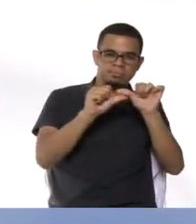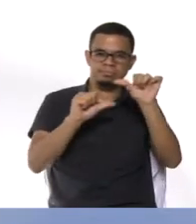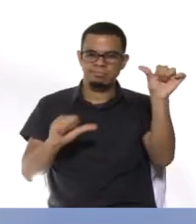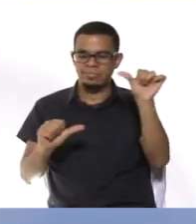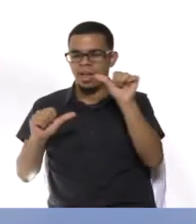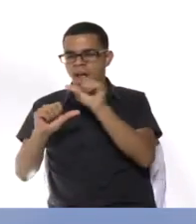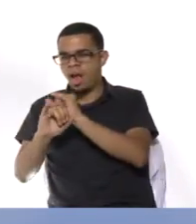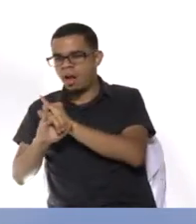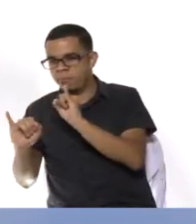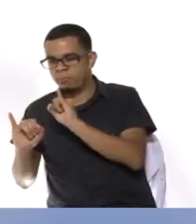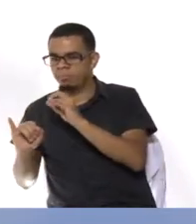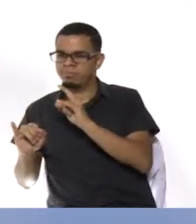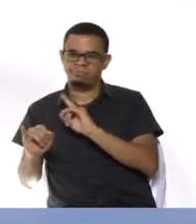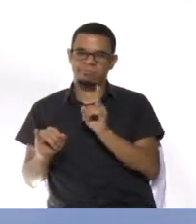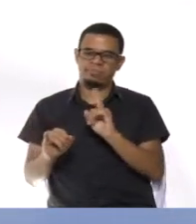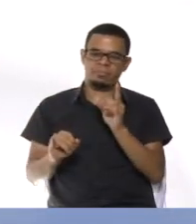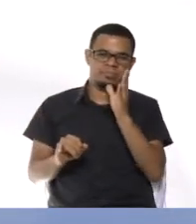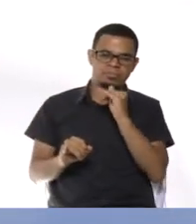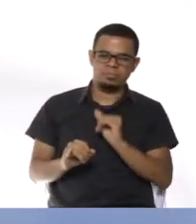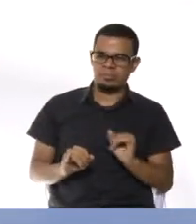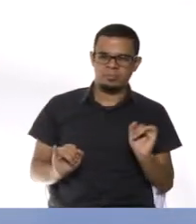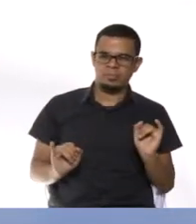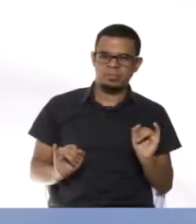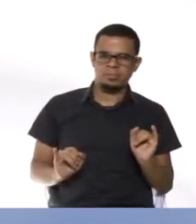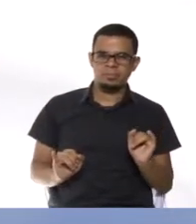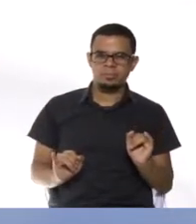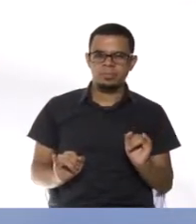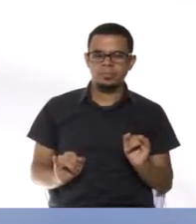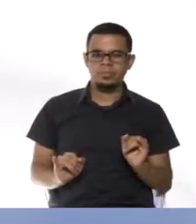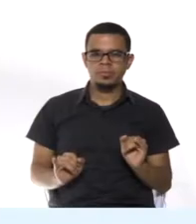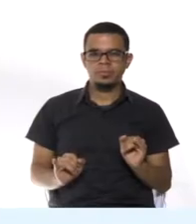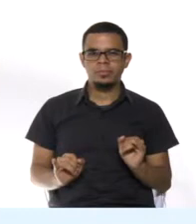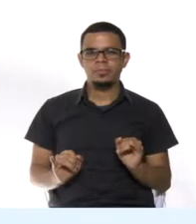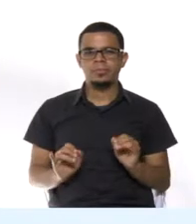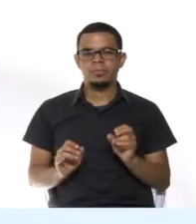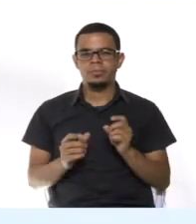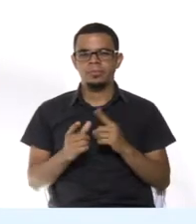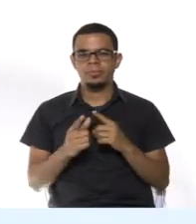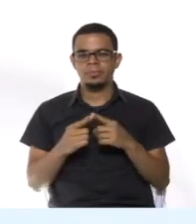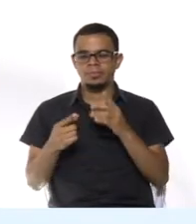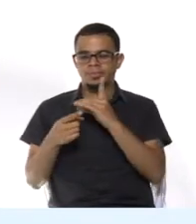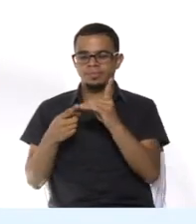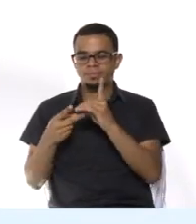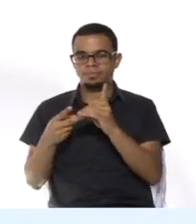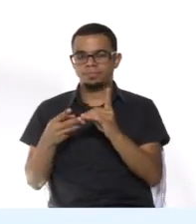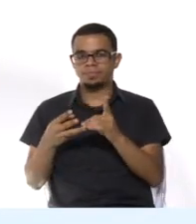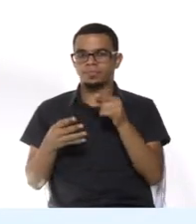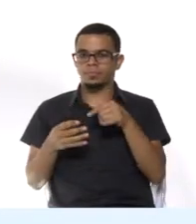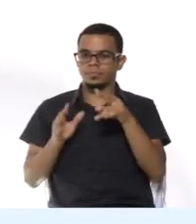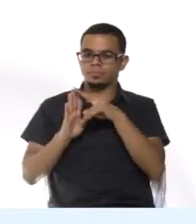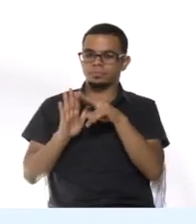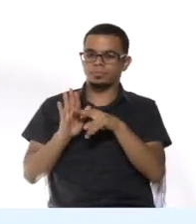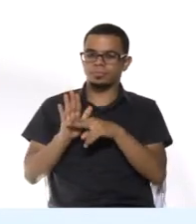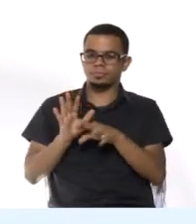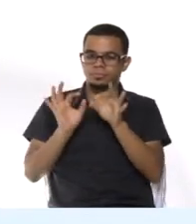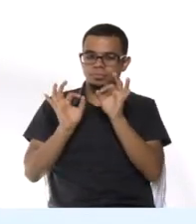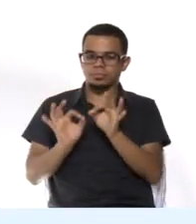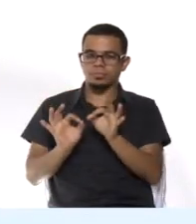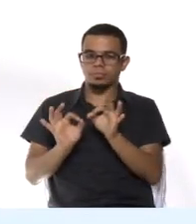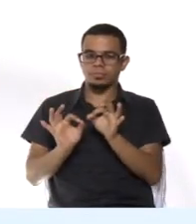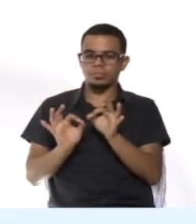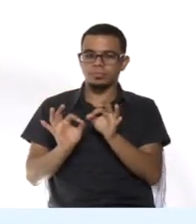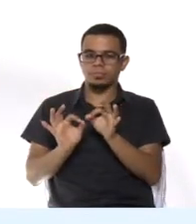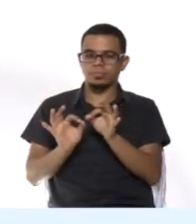una diferencia. Cuando nos vamos al texto descriptivo también nos encontramos lo mismo, donde tiene su estructura específica.